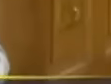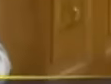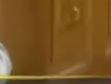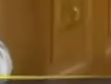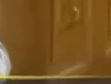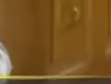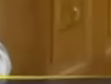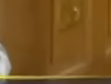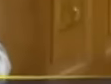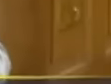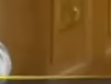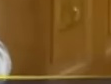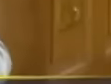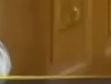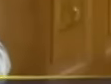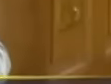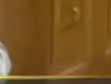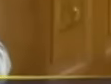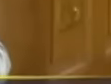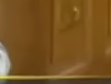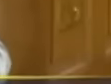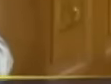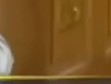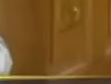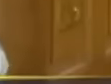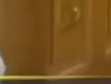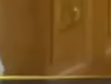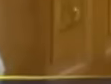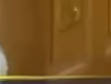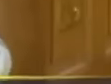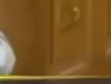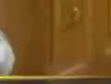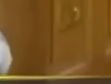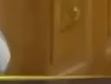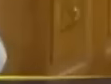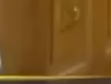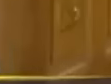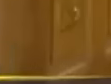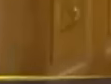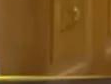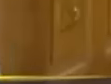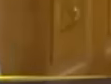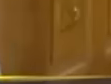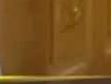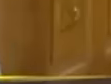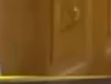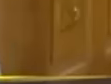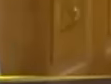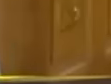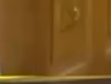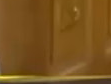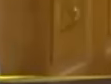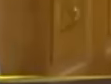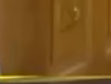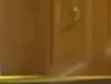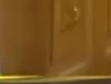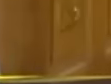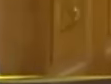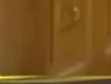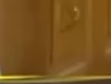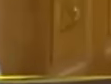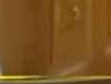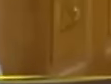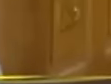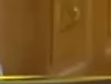con algunas perturbaciones, final 2022. Y 2023, ya se puede decir, el 2023